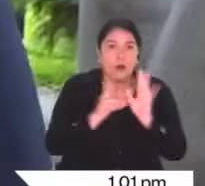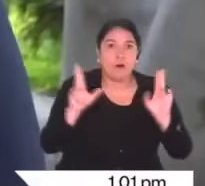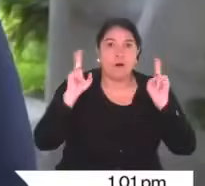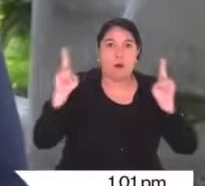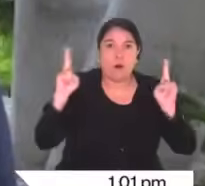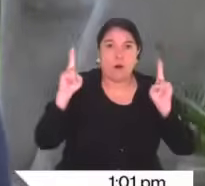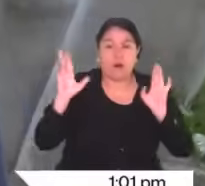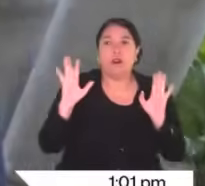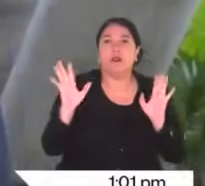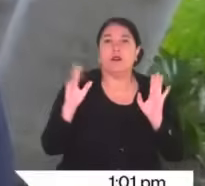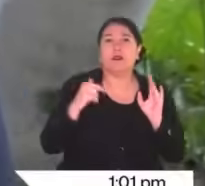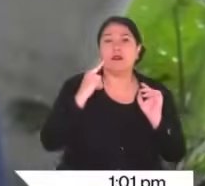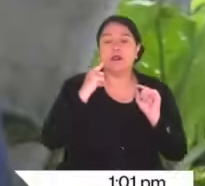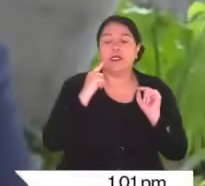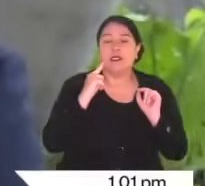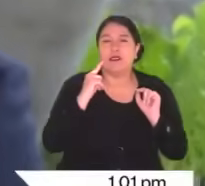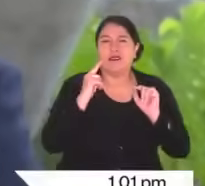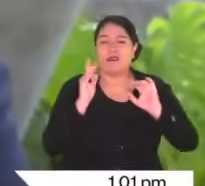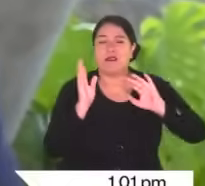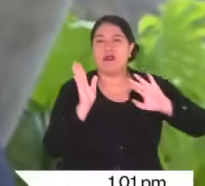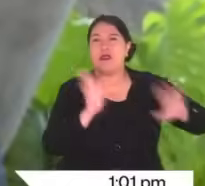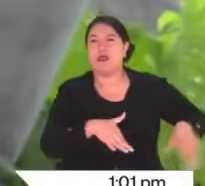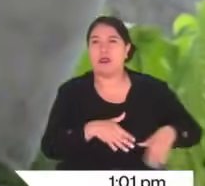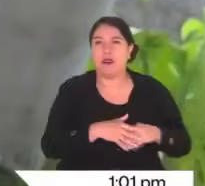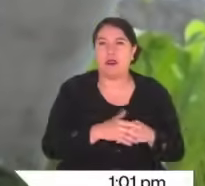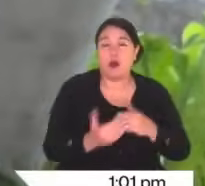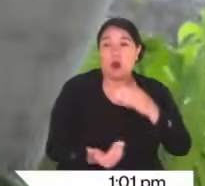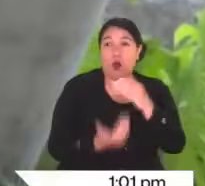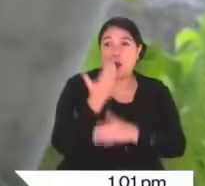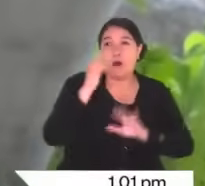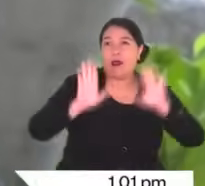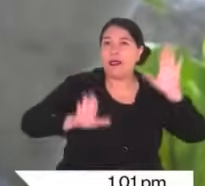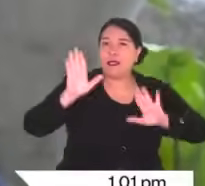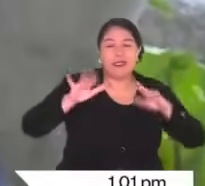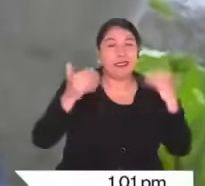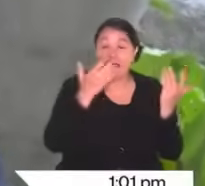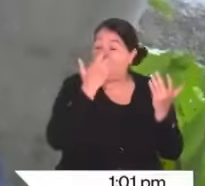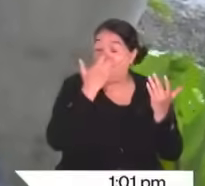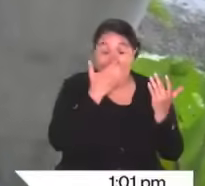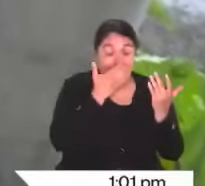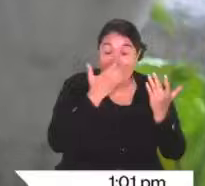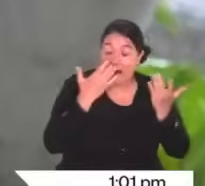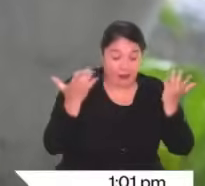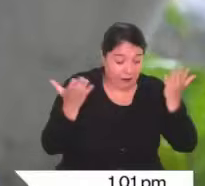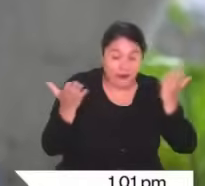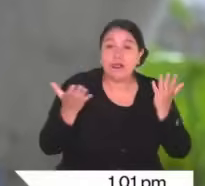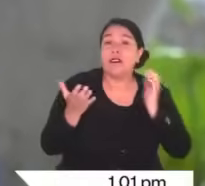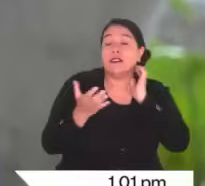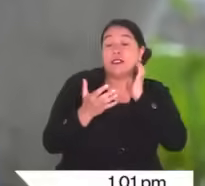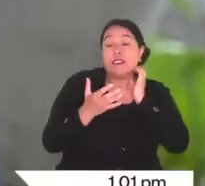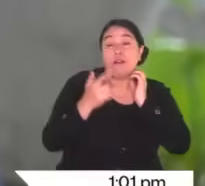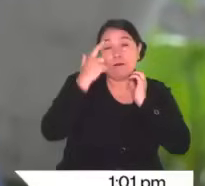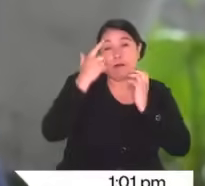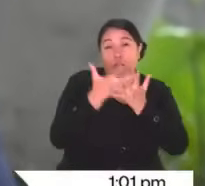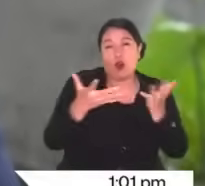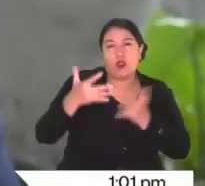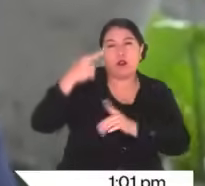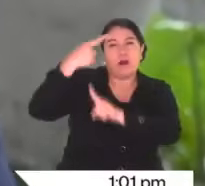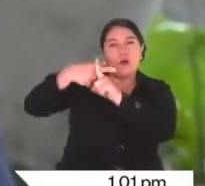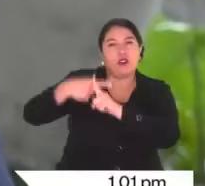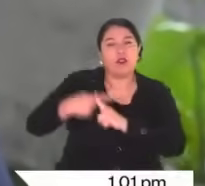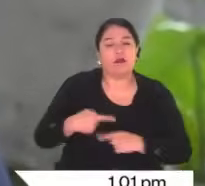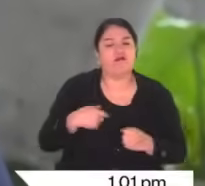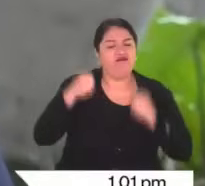en señal de respectiva ni me ha faltado ni siquiera con el nuevo candidato con el que seas Hay cosas positivas que la resistencia